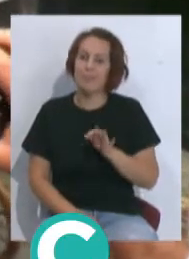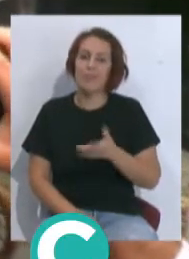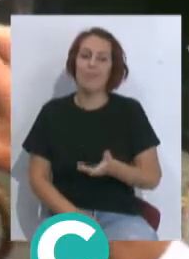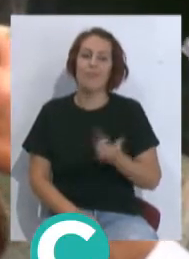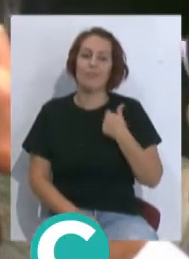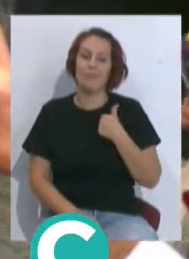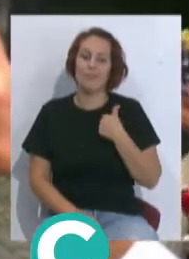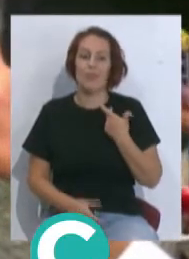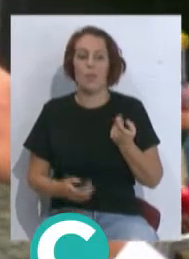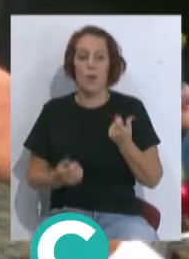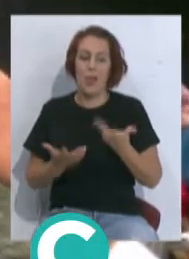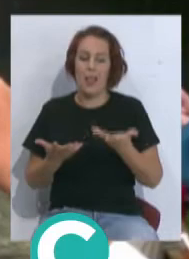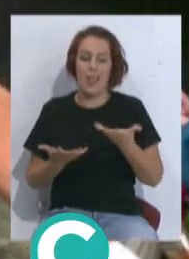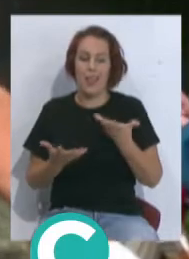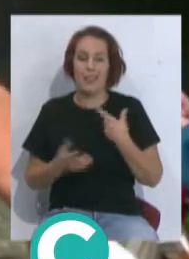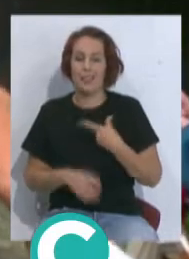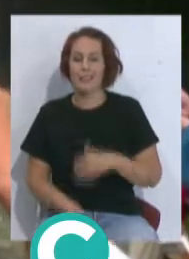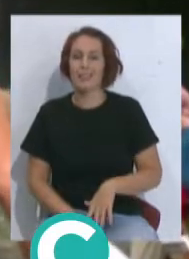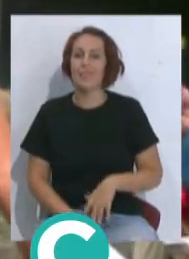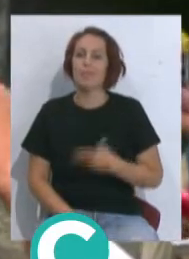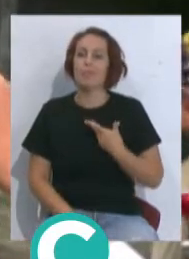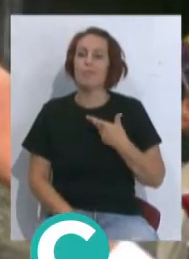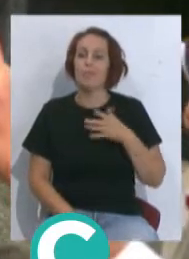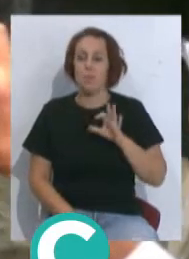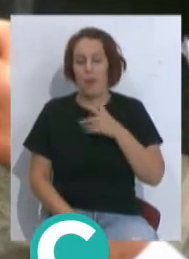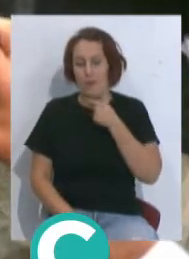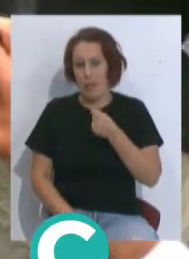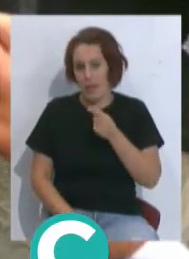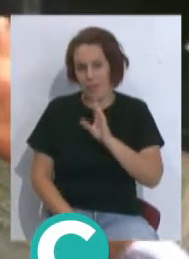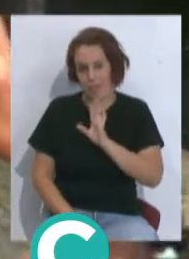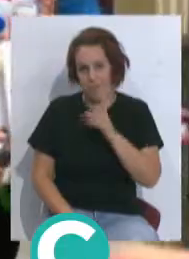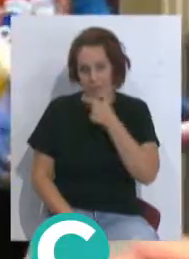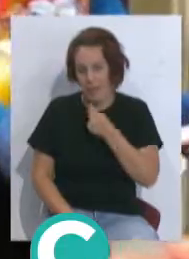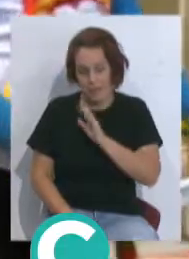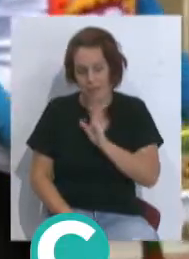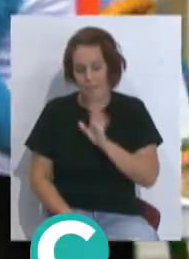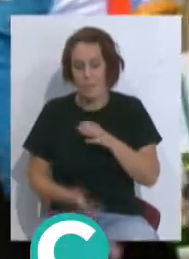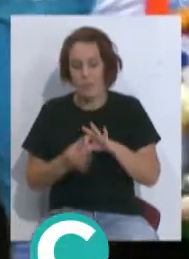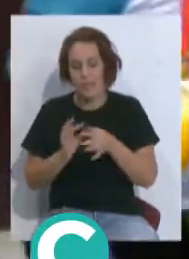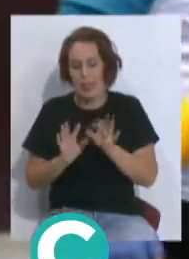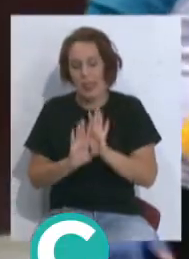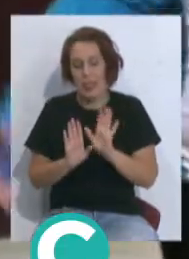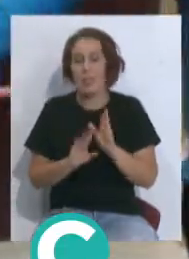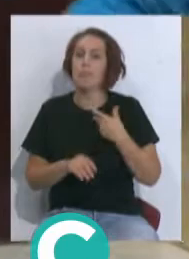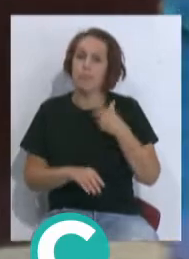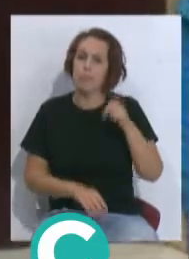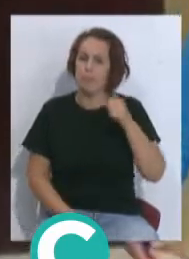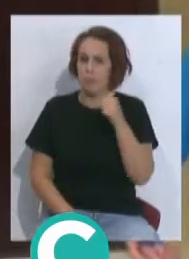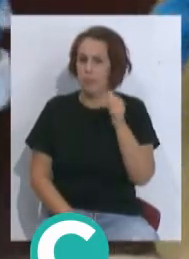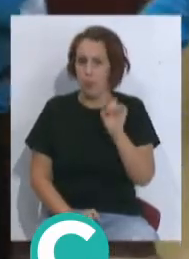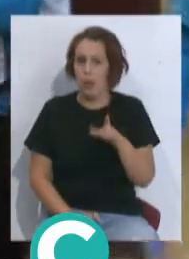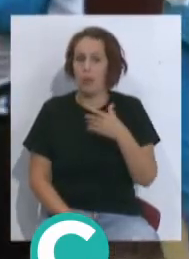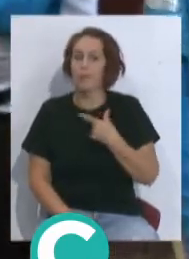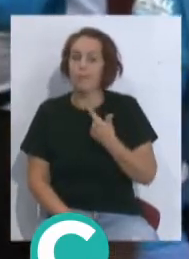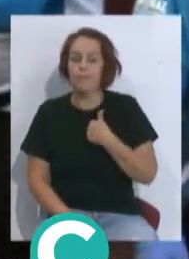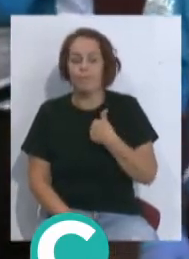he puesto que el brete. Sí, no, pero ahí hace fácil, Con la feria no... No, y también con la Semana Santa. Yo la verdad que